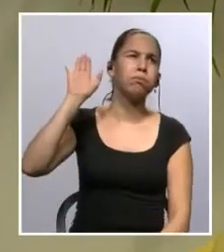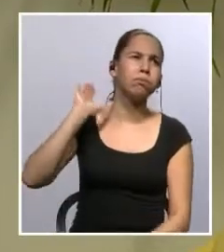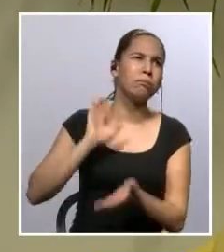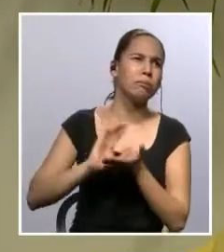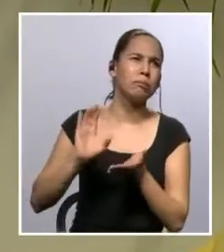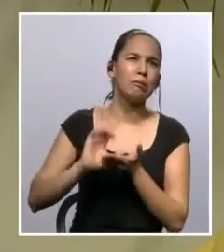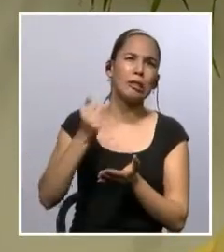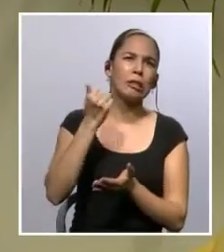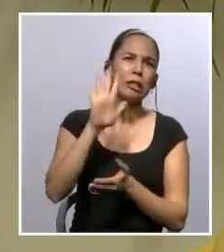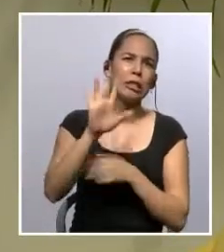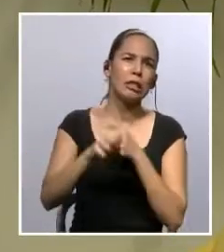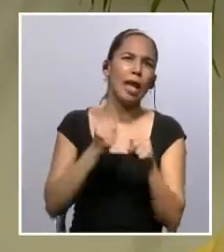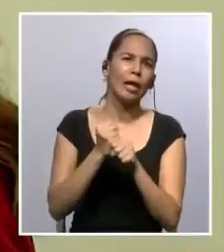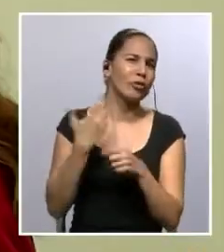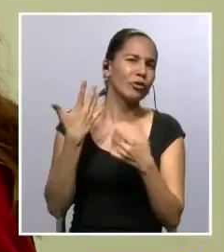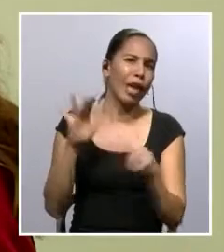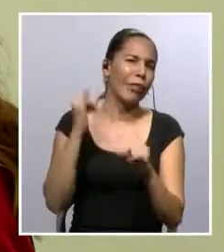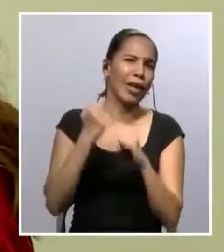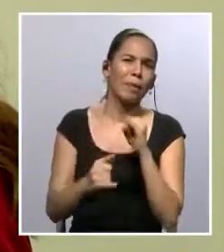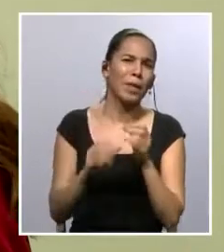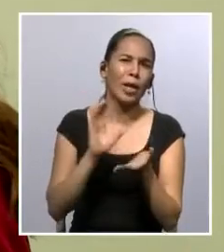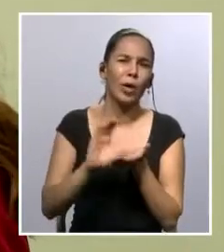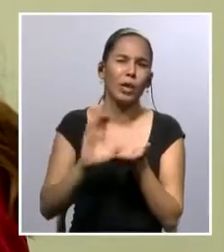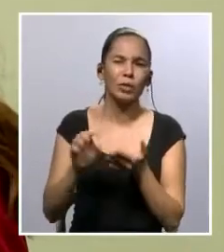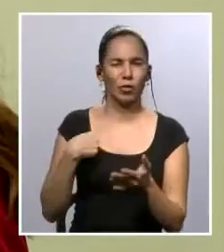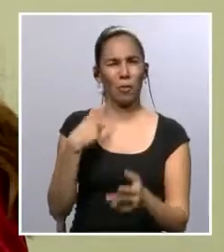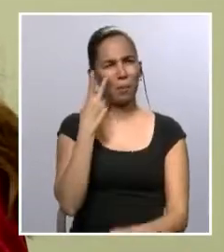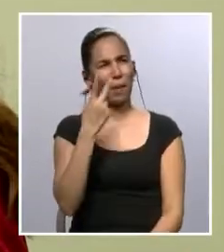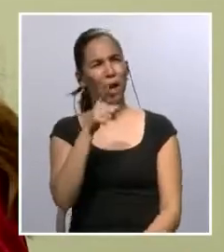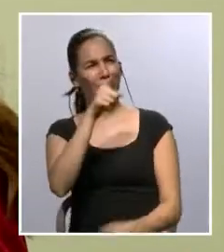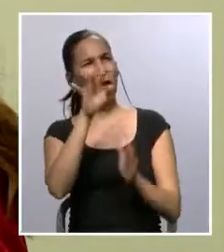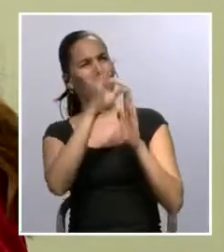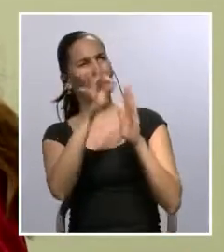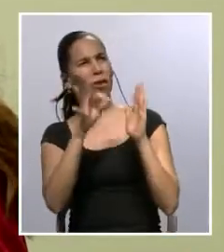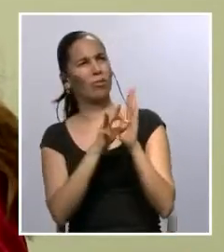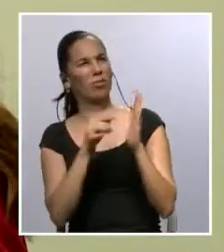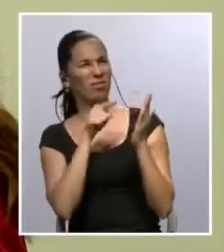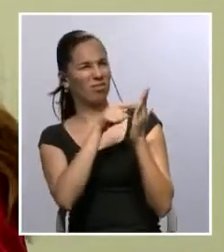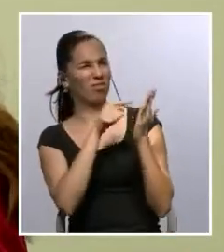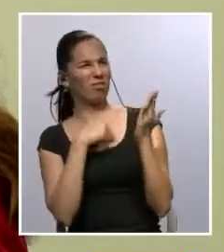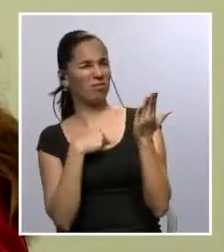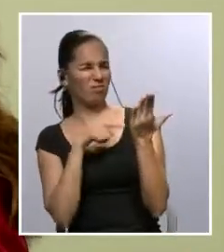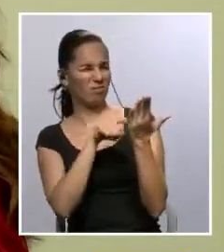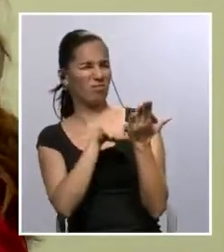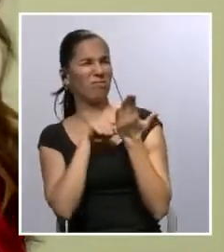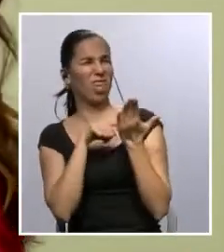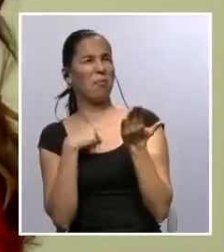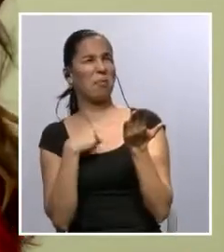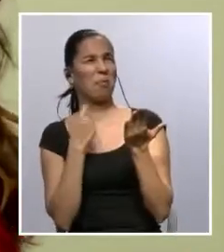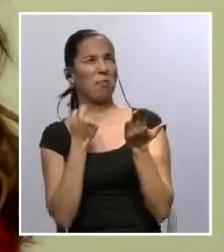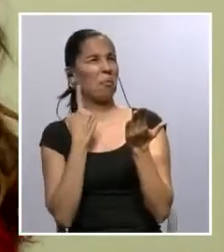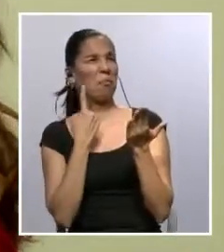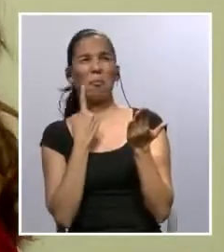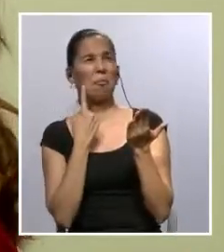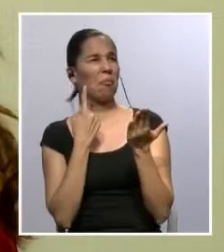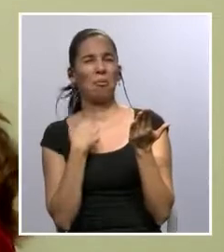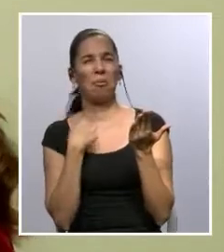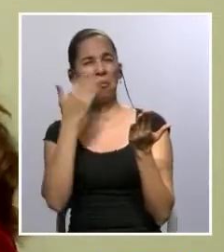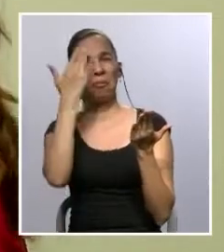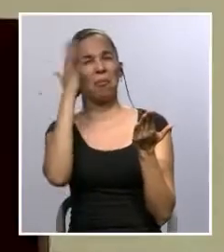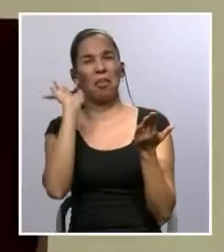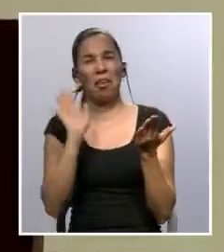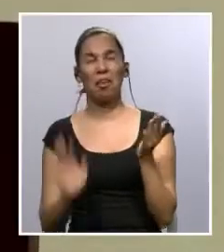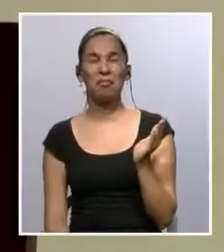casi 15 años. Cuando yo veo esta fórmula, pues ya no me dice nada. Profe. Y fíjese.